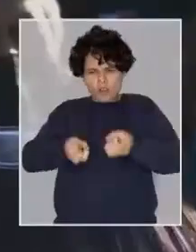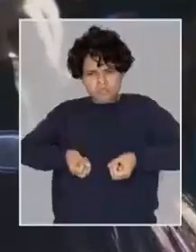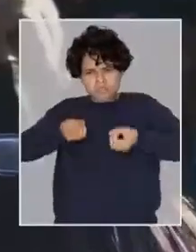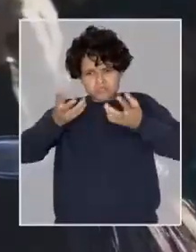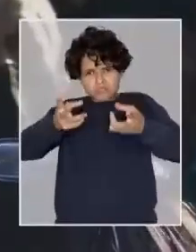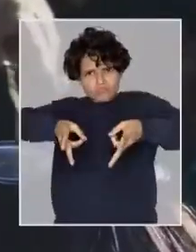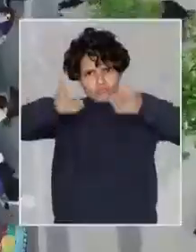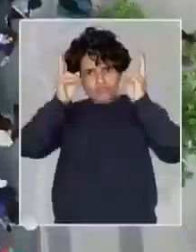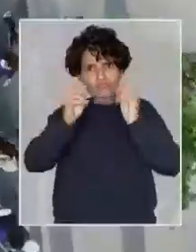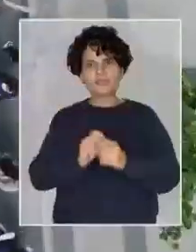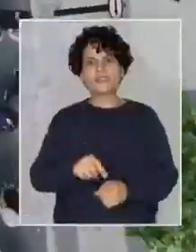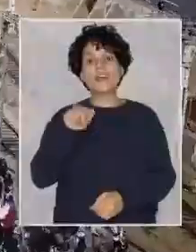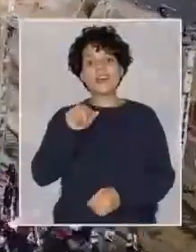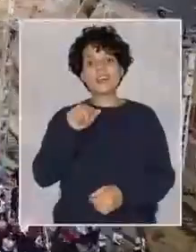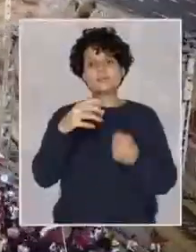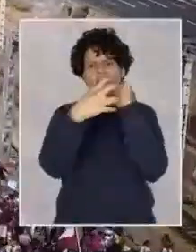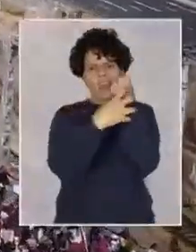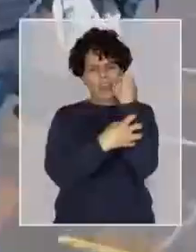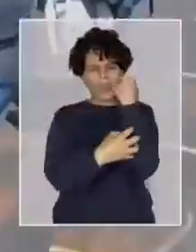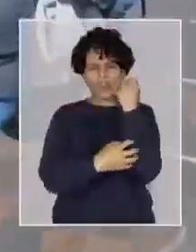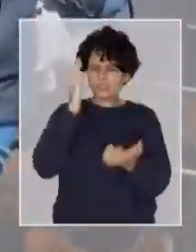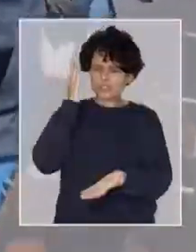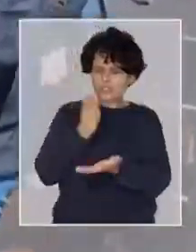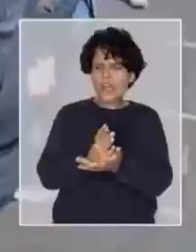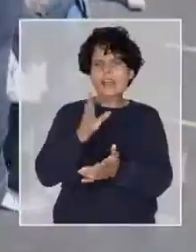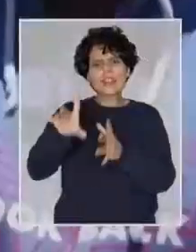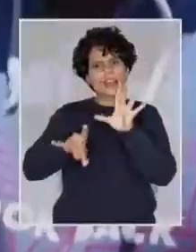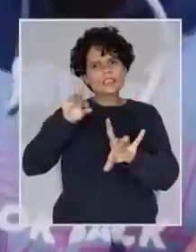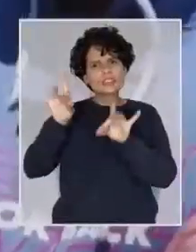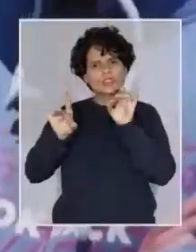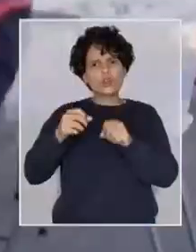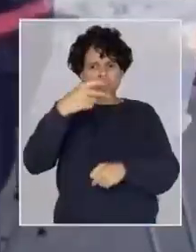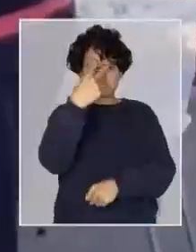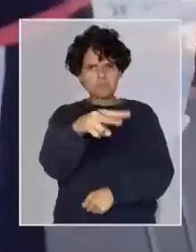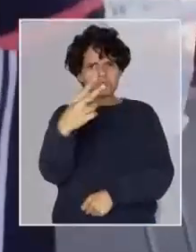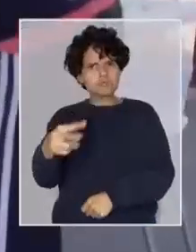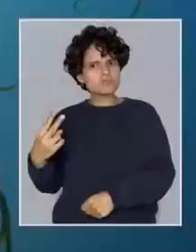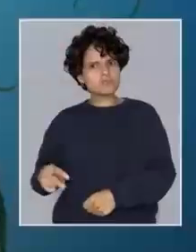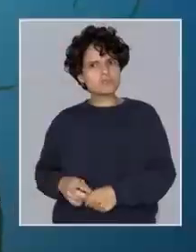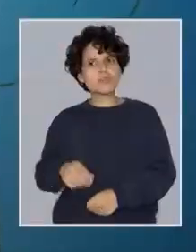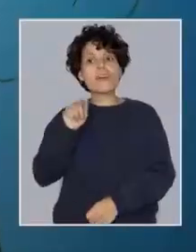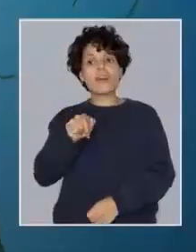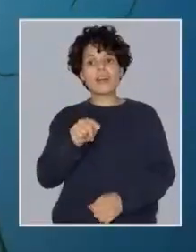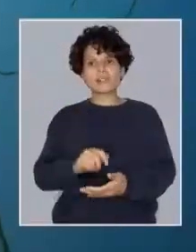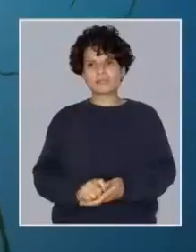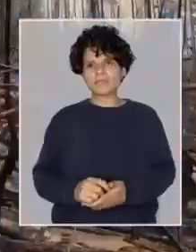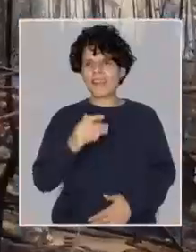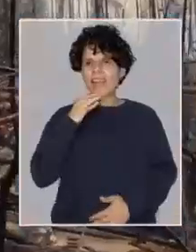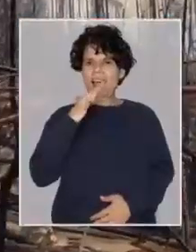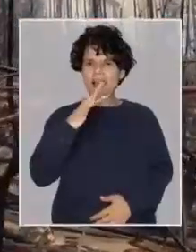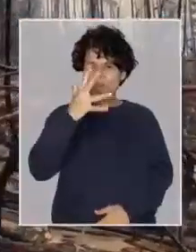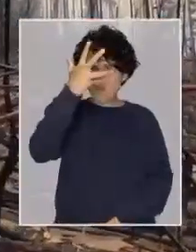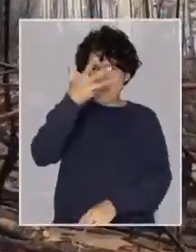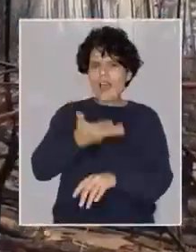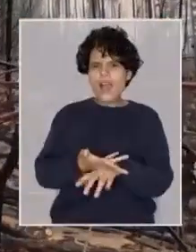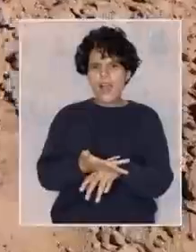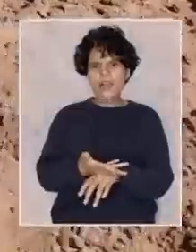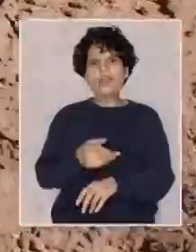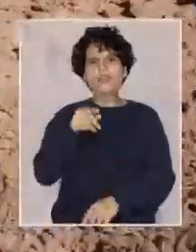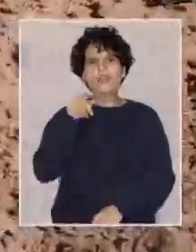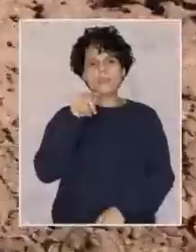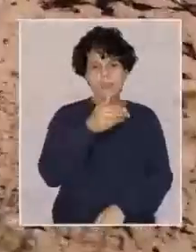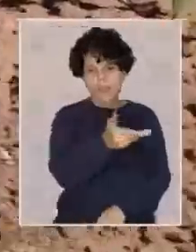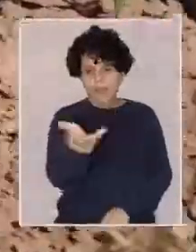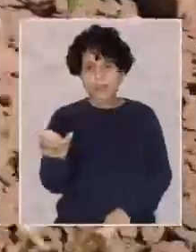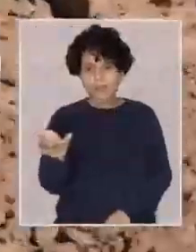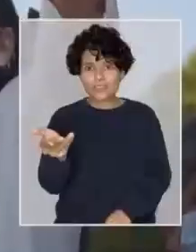democracia de verdad. Cuando cada región tiene el poder de tomar sus propias decisiones. Cuando ni a ti ni a nadie le